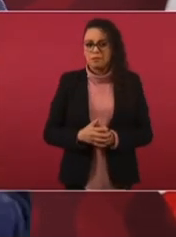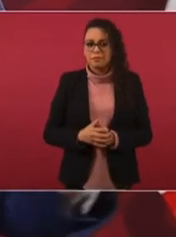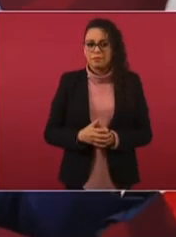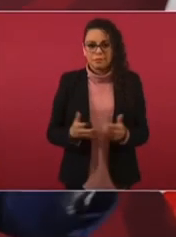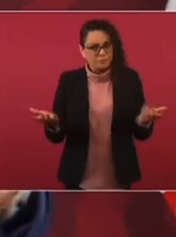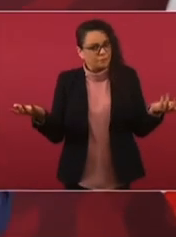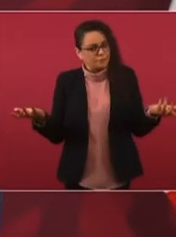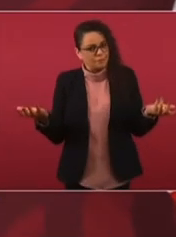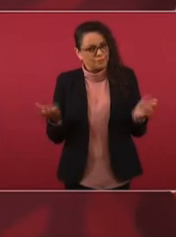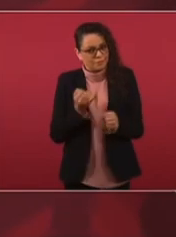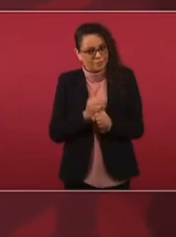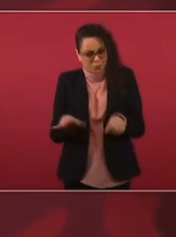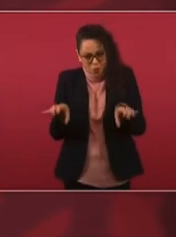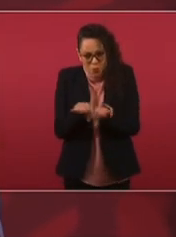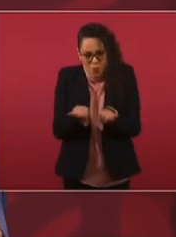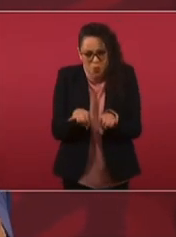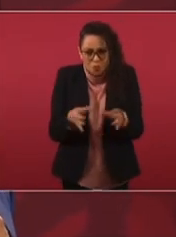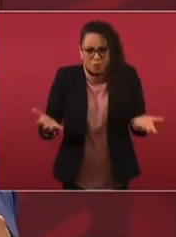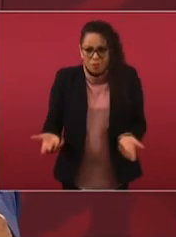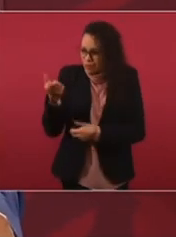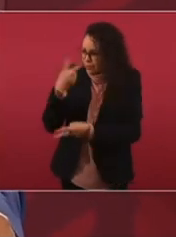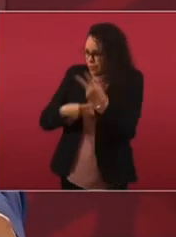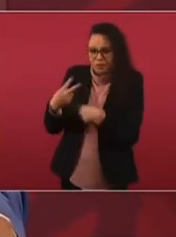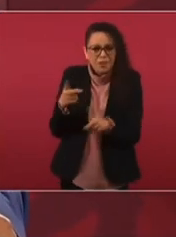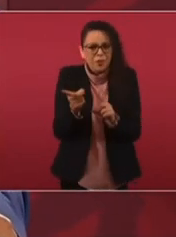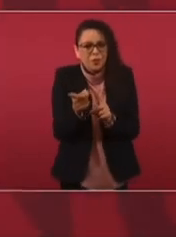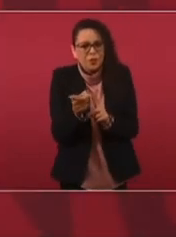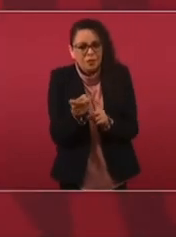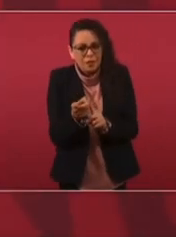Cómo de dónde